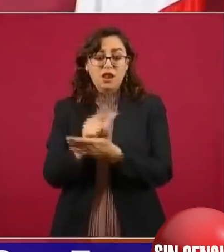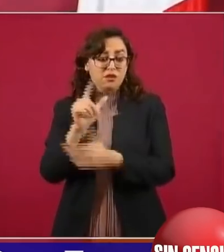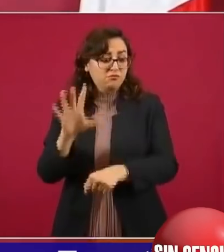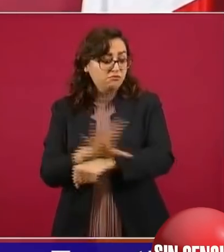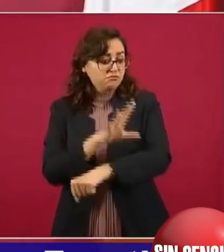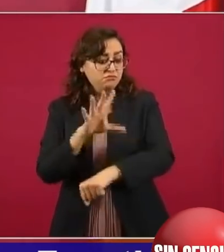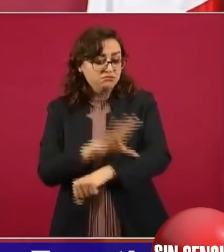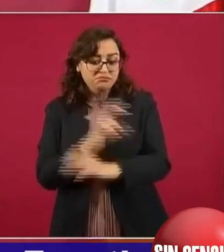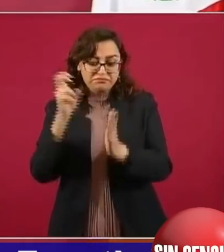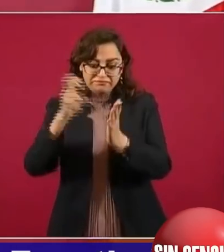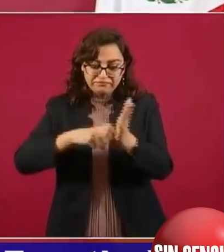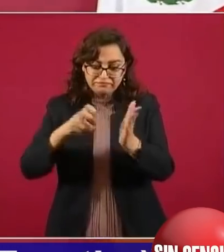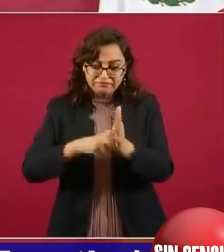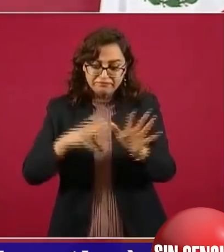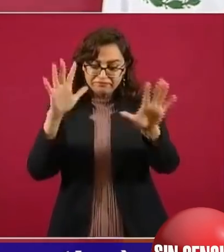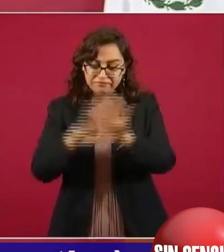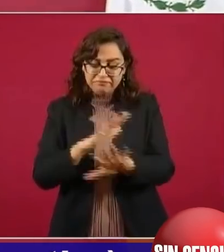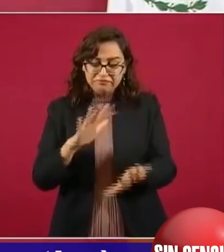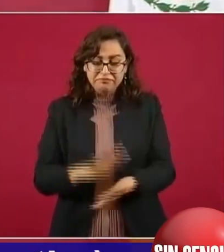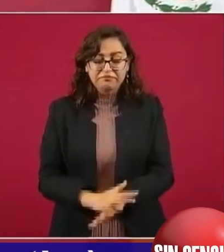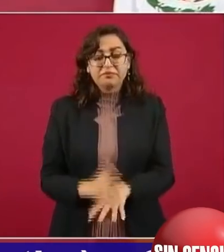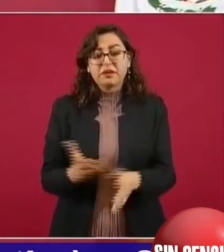de la reforma fiscal,